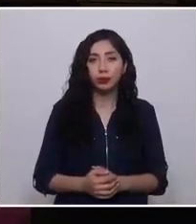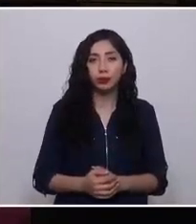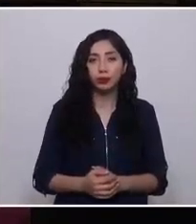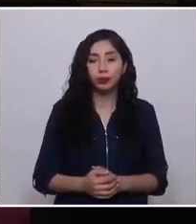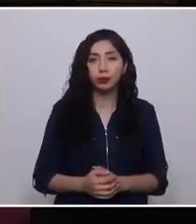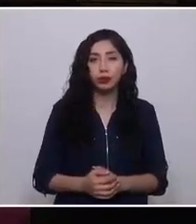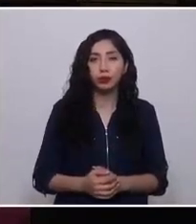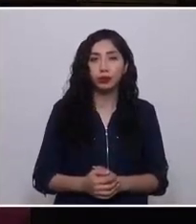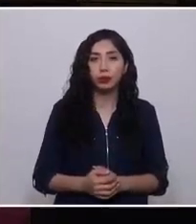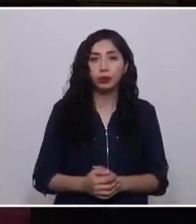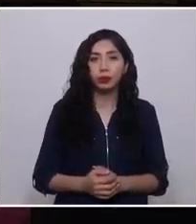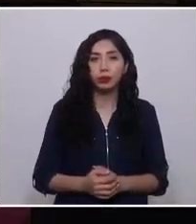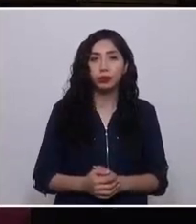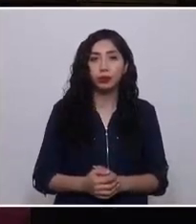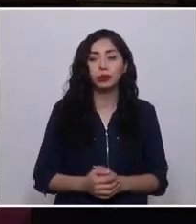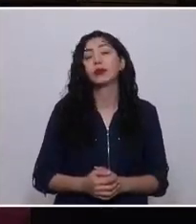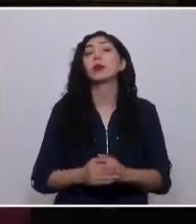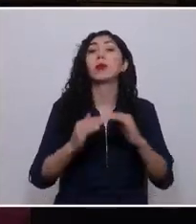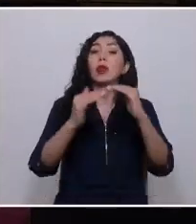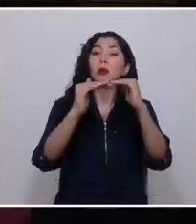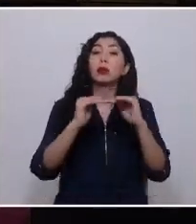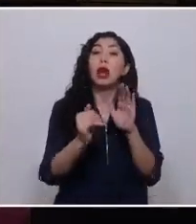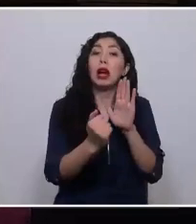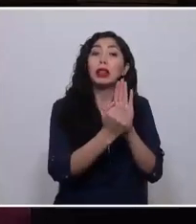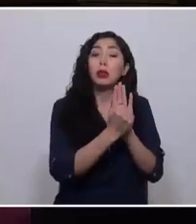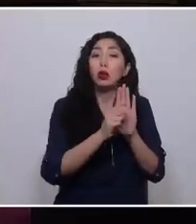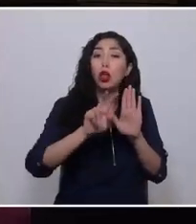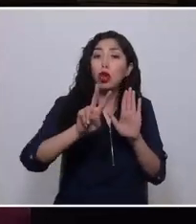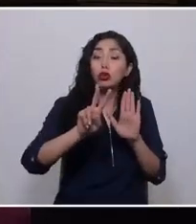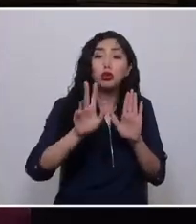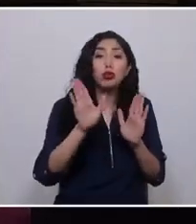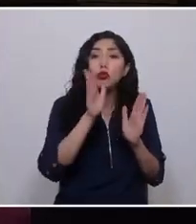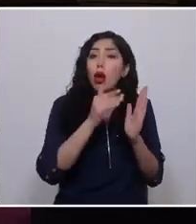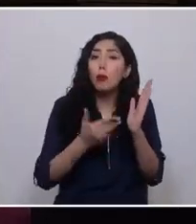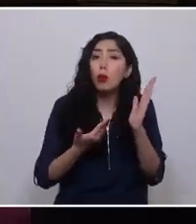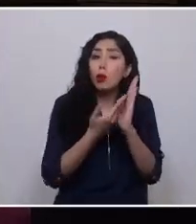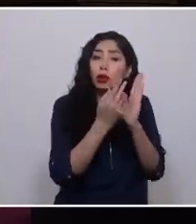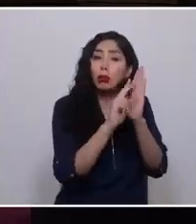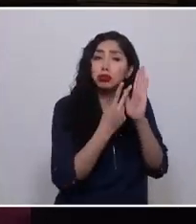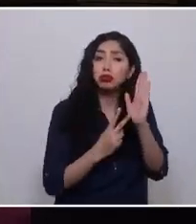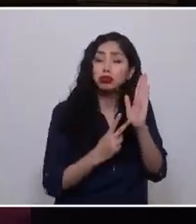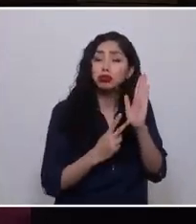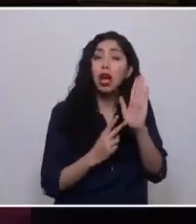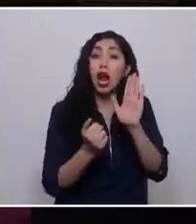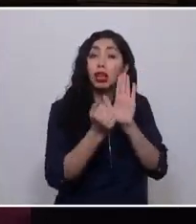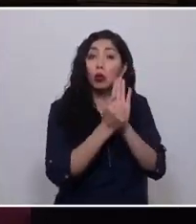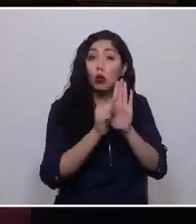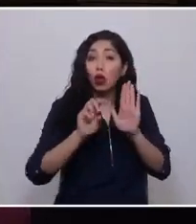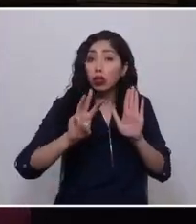Pasamos, el artículo 2 no recibió indicaciones, el artículo 3 Tampoco.